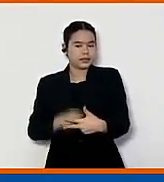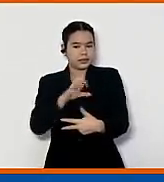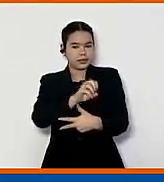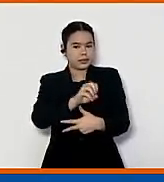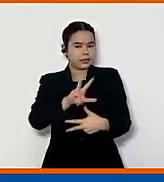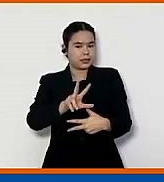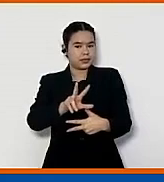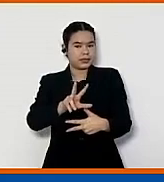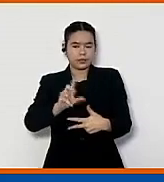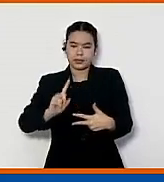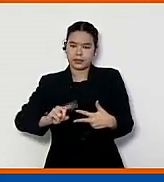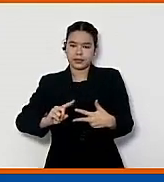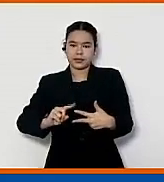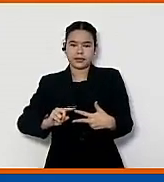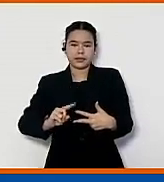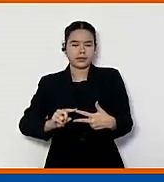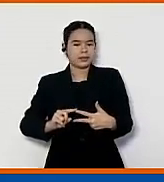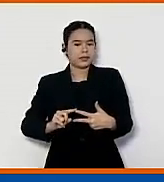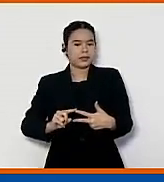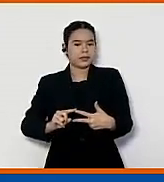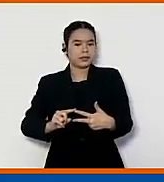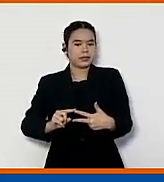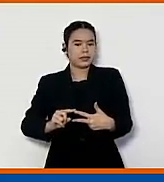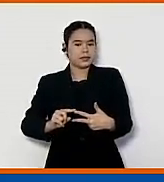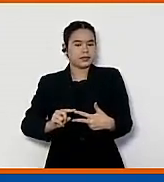03. Segundo número.